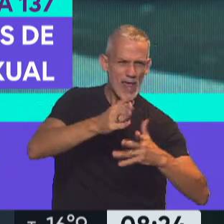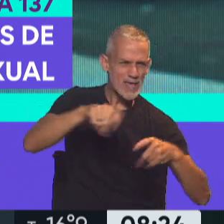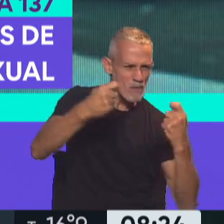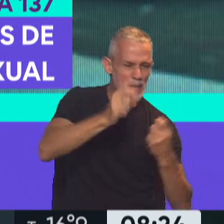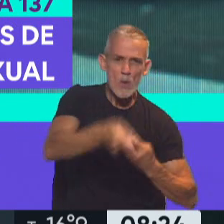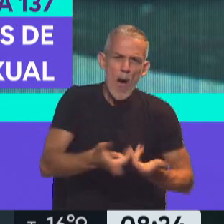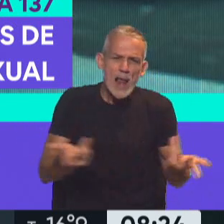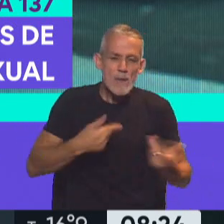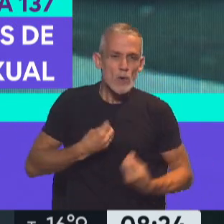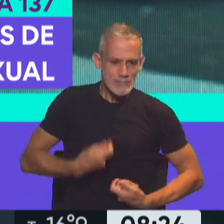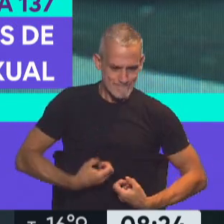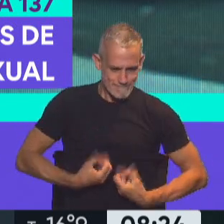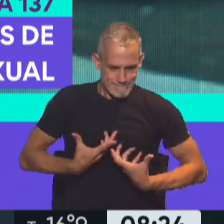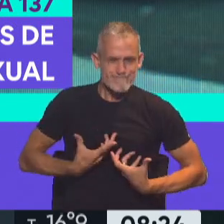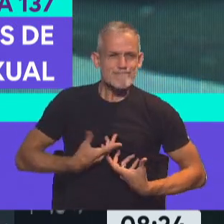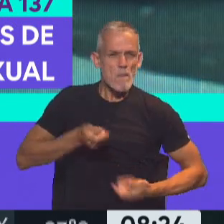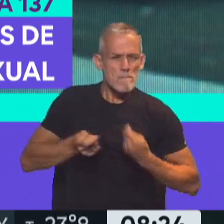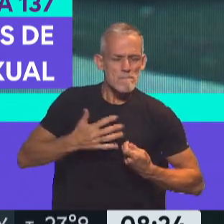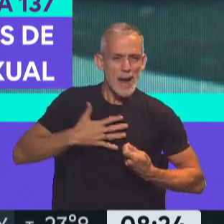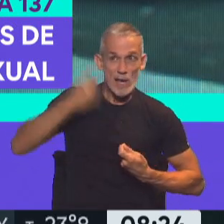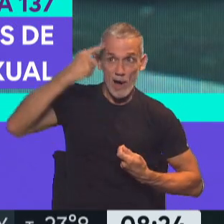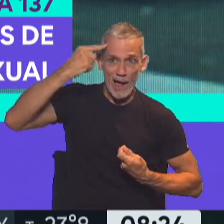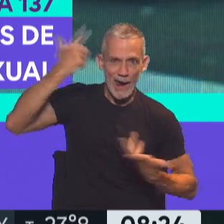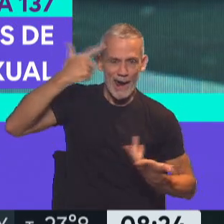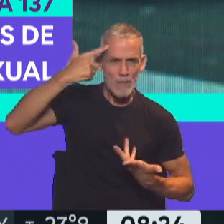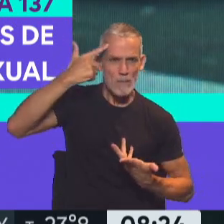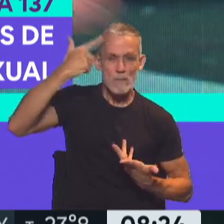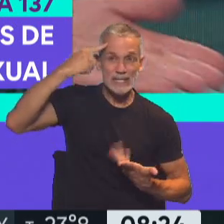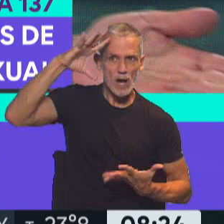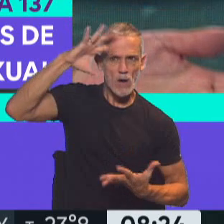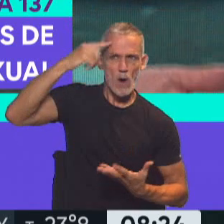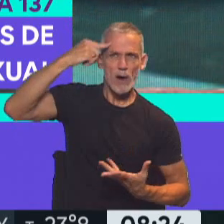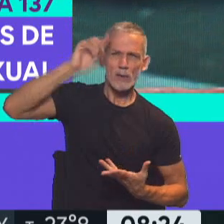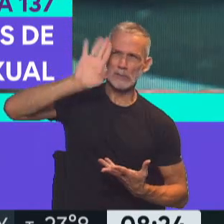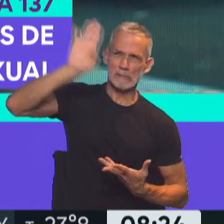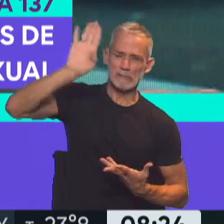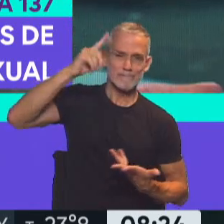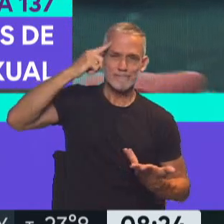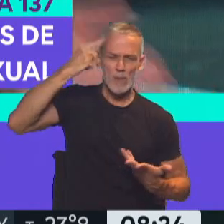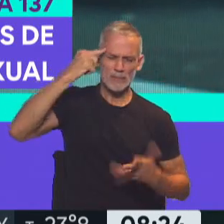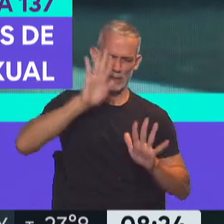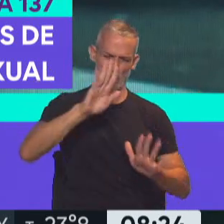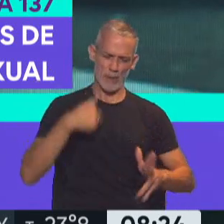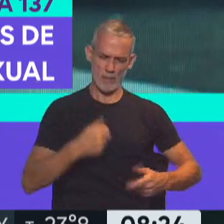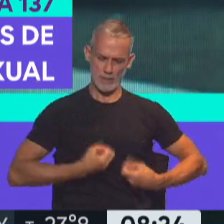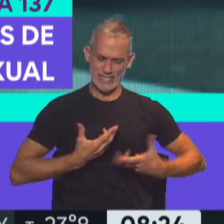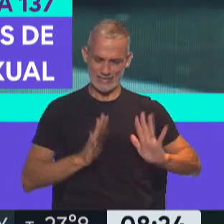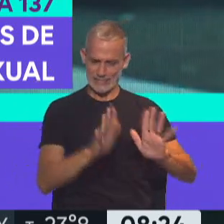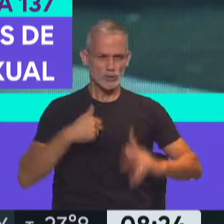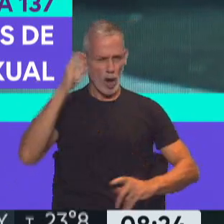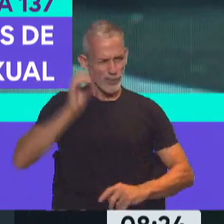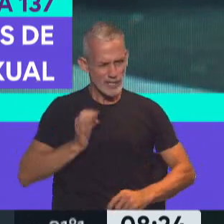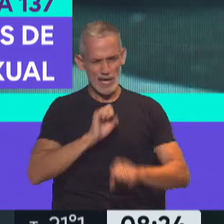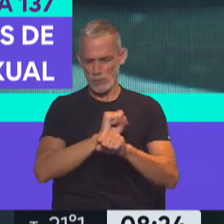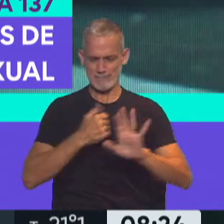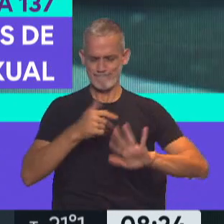lo que lo domina tan fuertemente que a pesar de poder usar un segundo la cabeza y decir, con esto me como 10 años